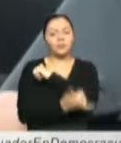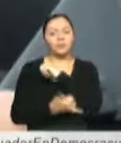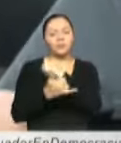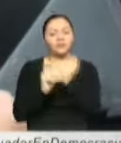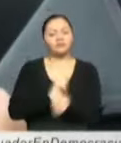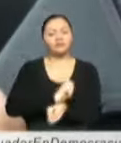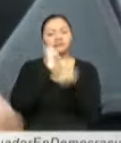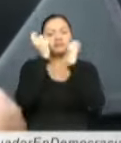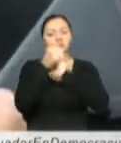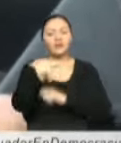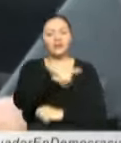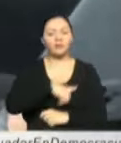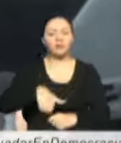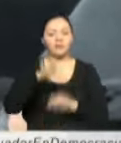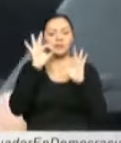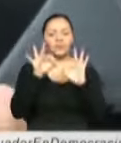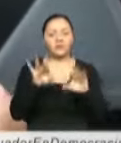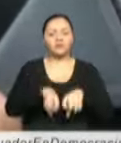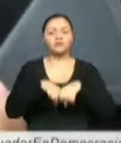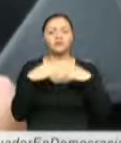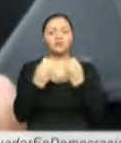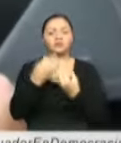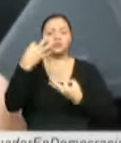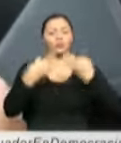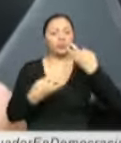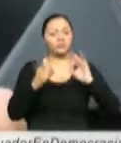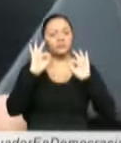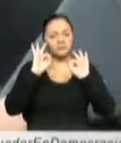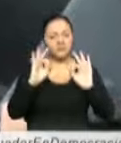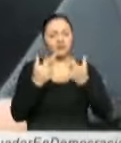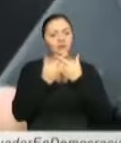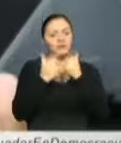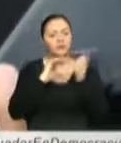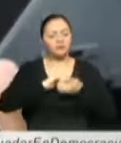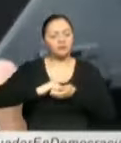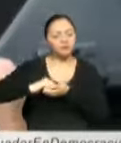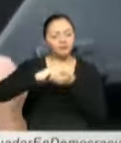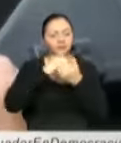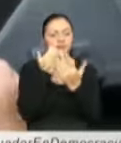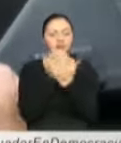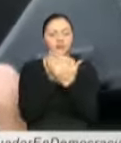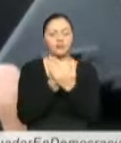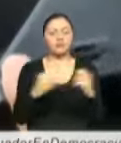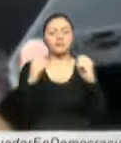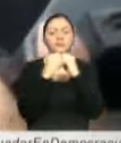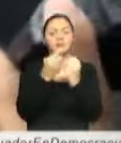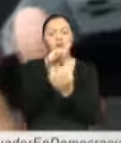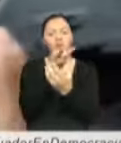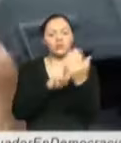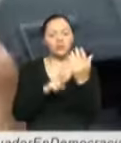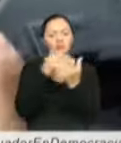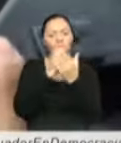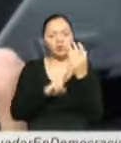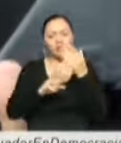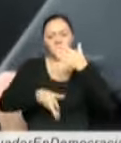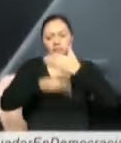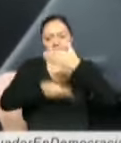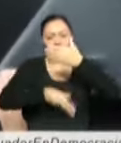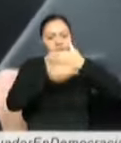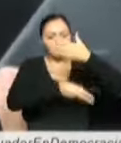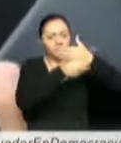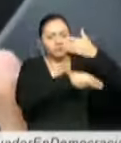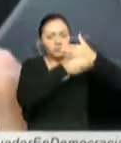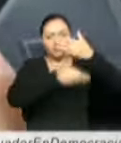con una democracia vibrante, con una sociedad mucho más justa, libre, solidaria, con una economía que se ha duplicado, la economía ecuatoriana, y en